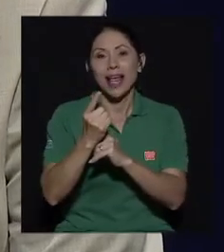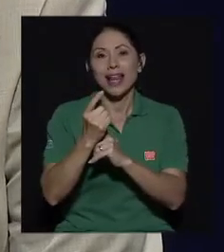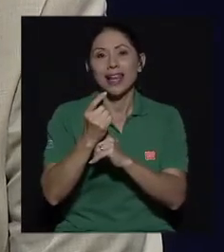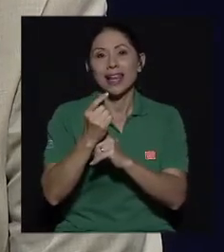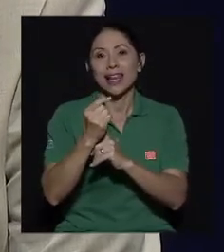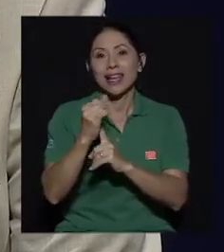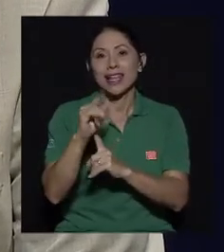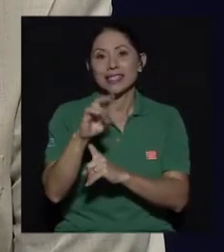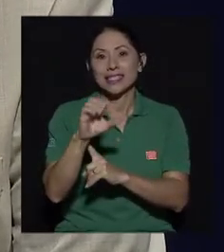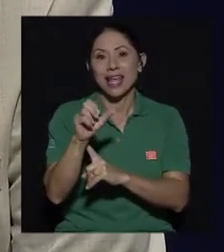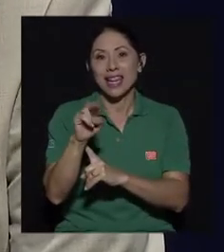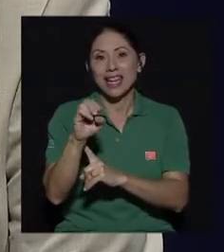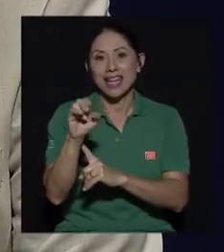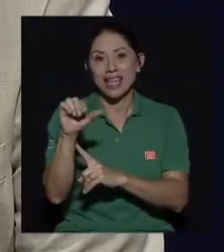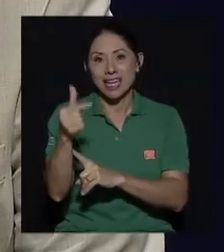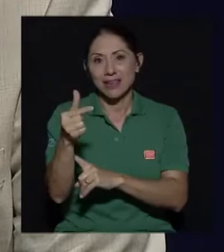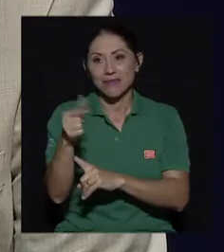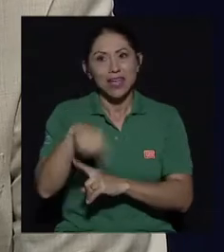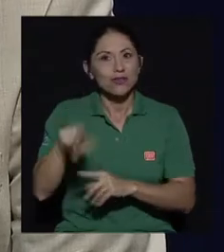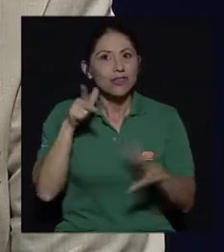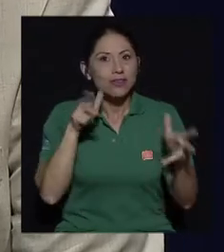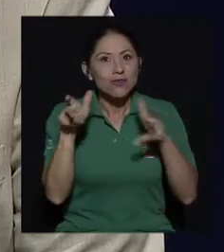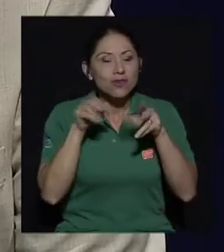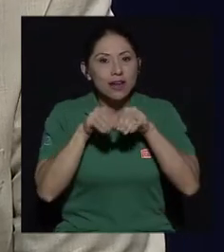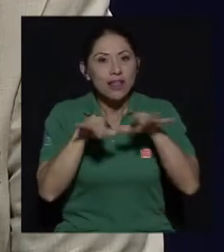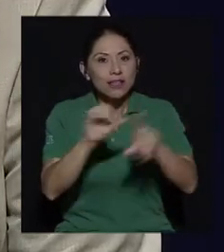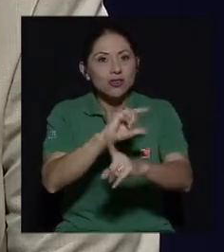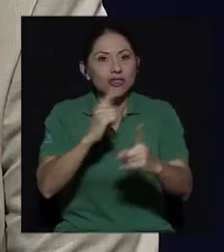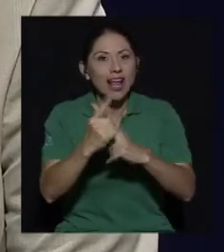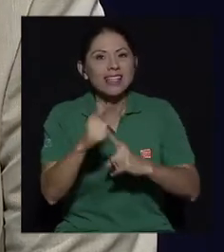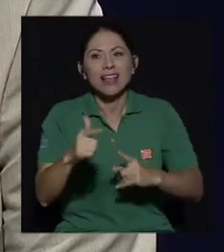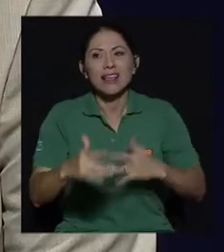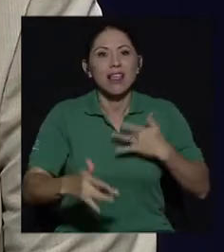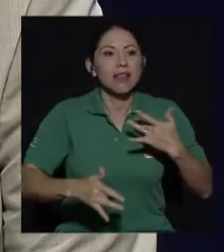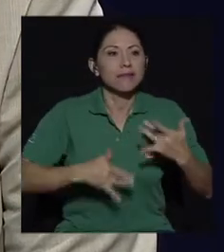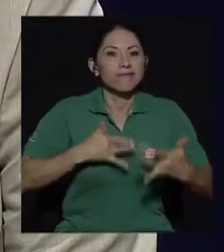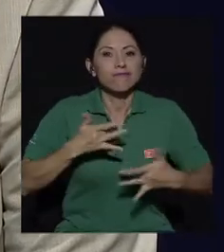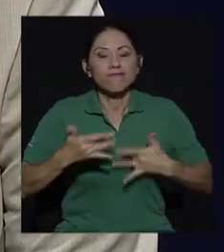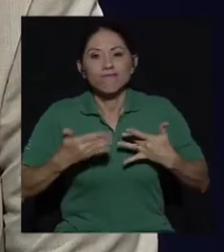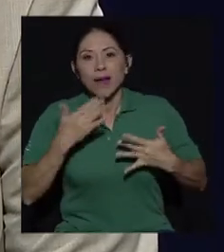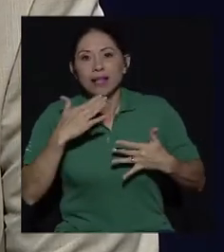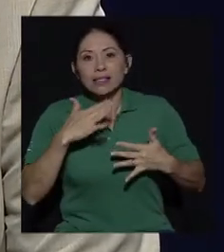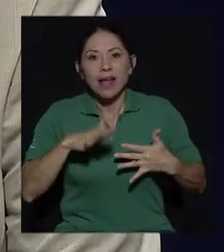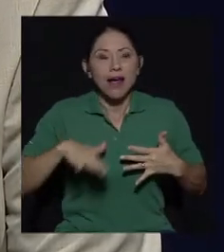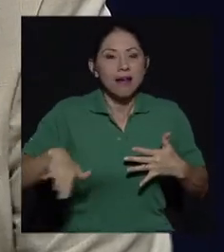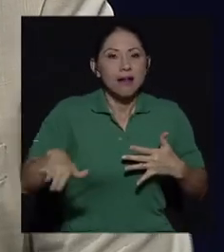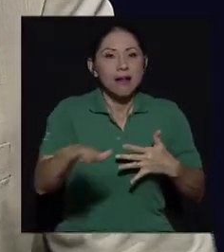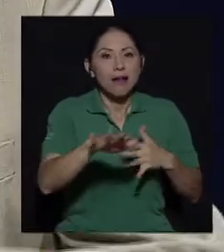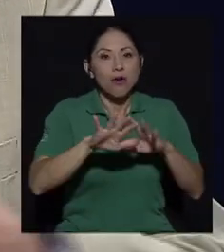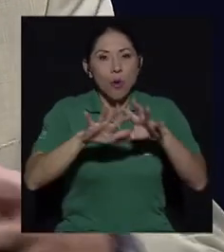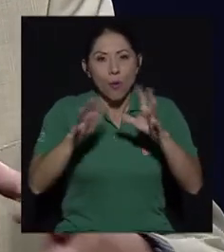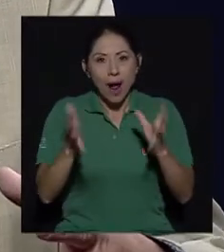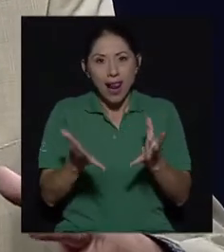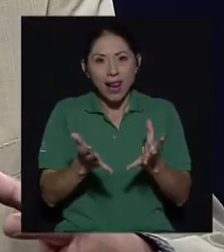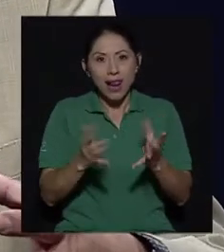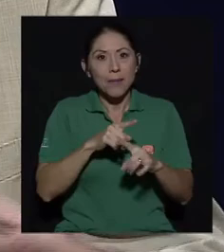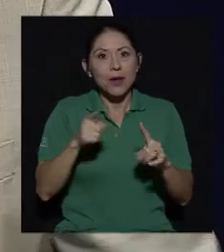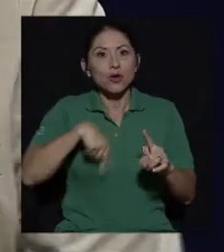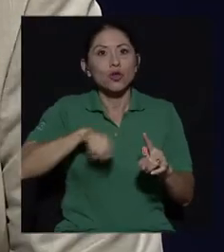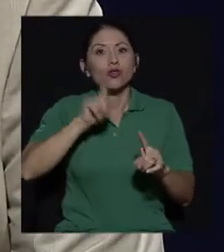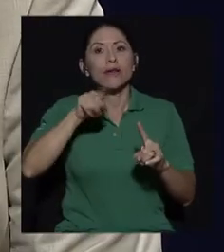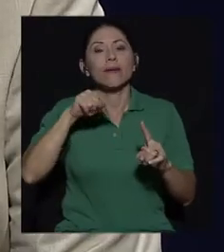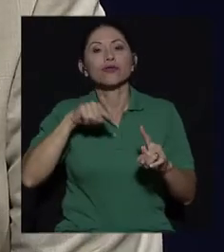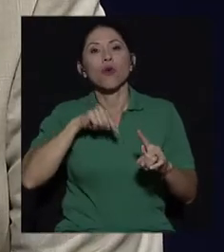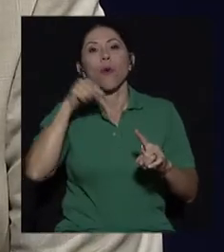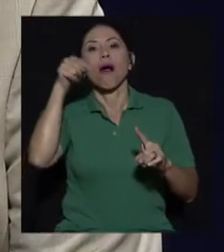escuchar las redes es lo que la gente proyecta como que es el malestar global hay que revisar un poco más allá de eso hay que salirse fuera de esta gran